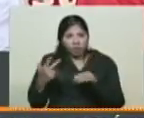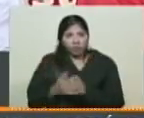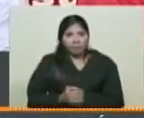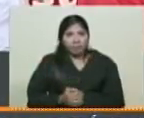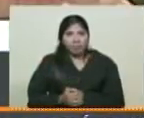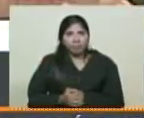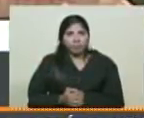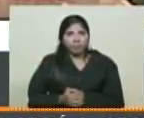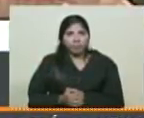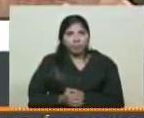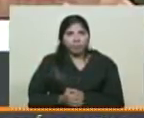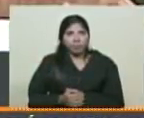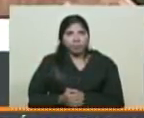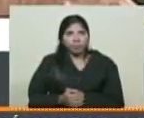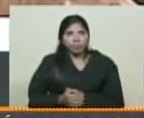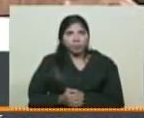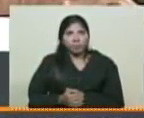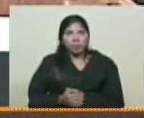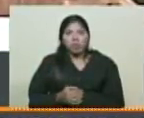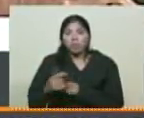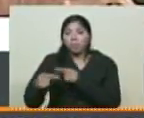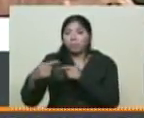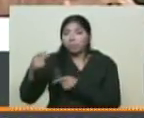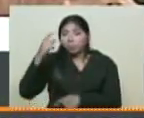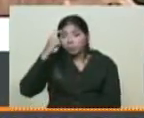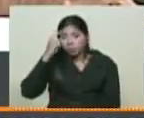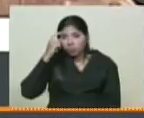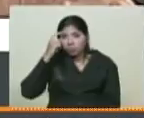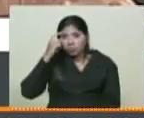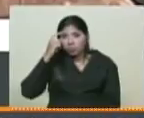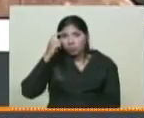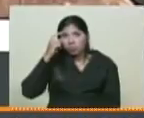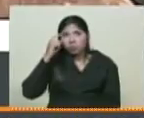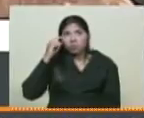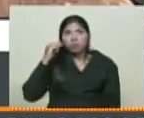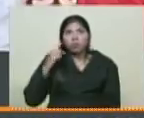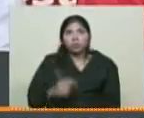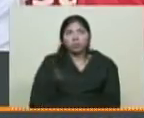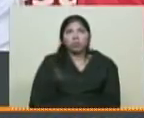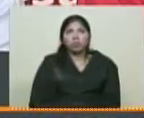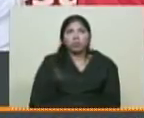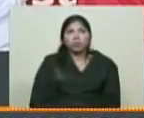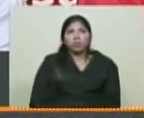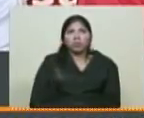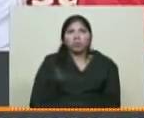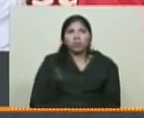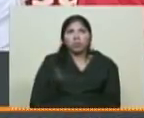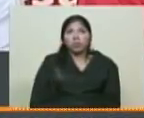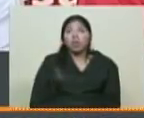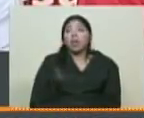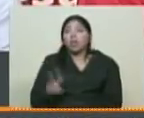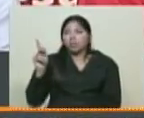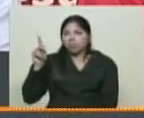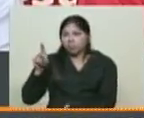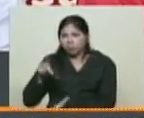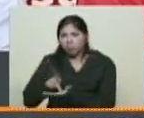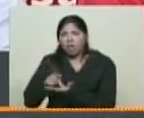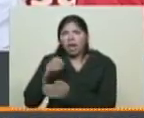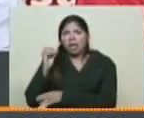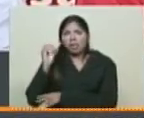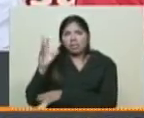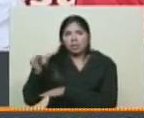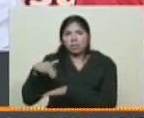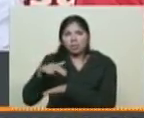los próximos días, cuando le corresponda ir a la soberanísima y plenipotenciaria Asamblea Nacional Constituyente, a